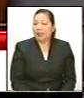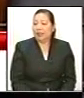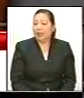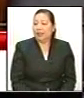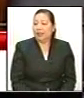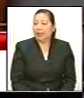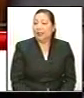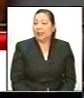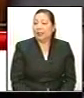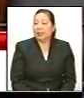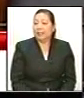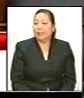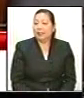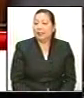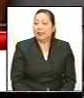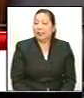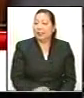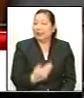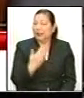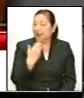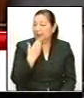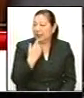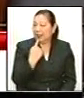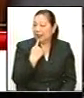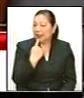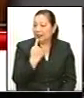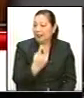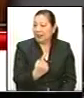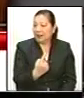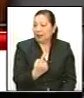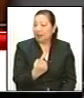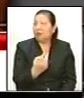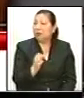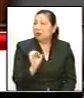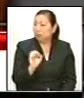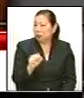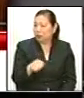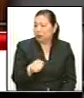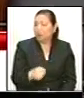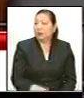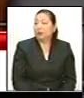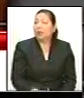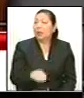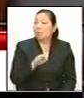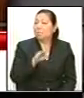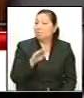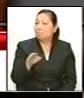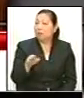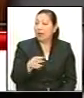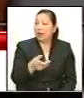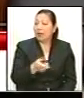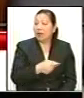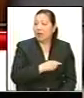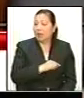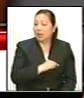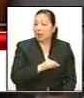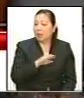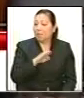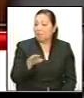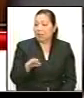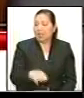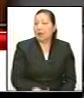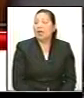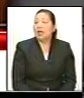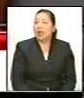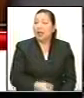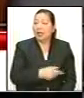de la República fue quien manifestó que efectivamente el viaje a España, el frívolo viaje a